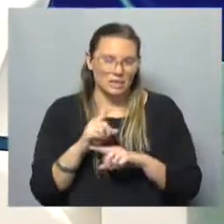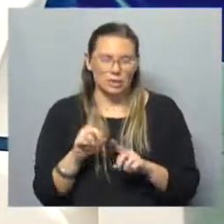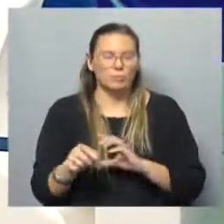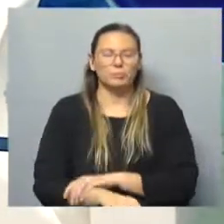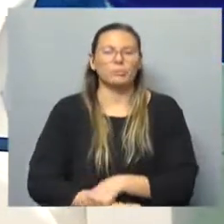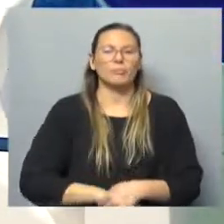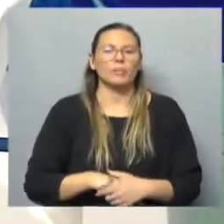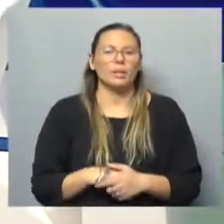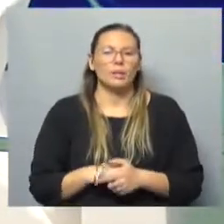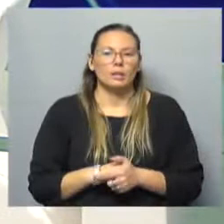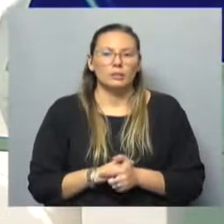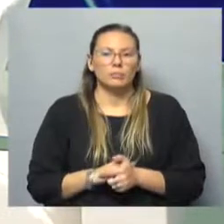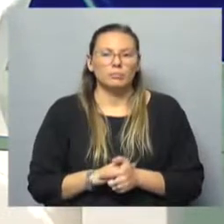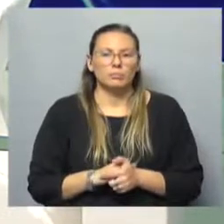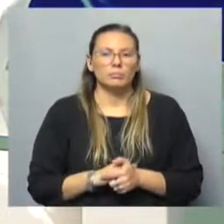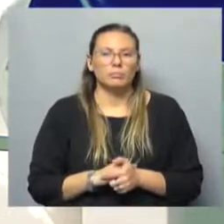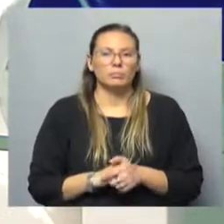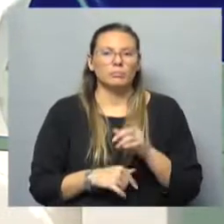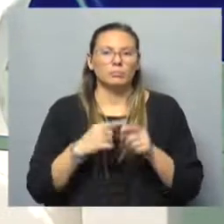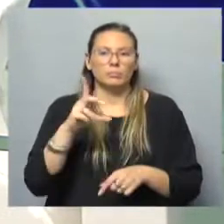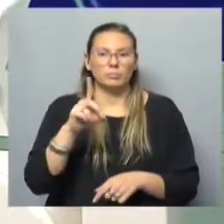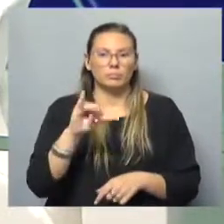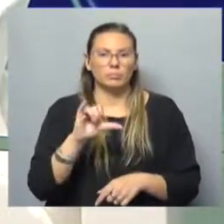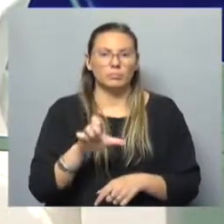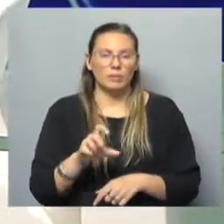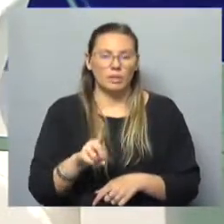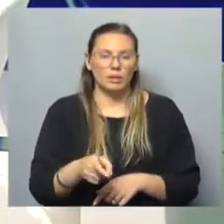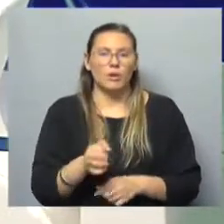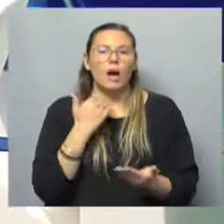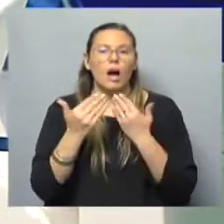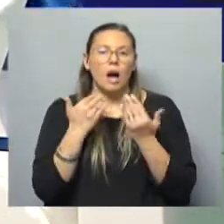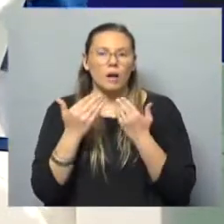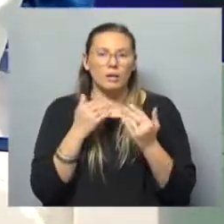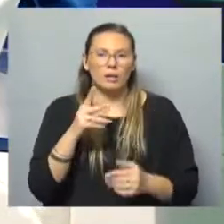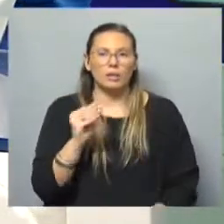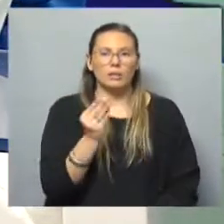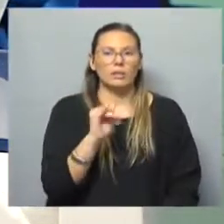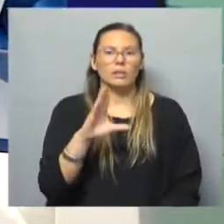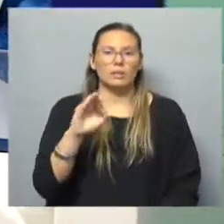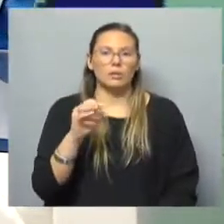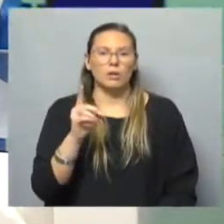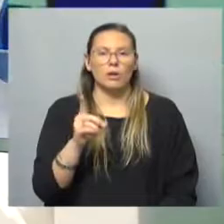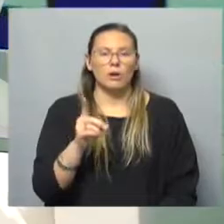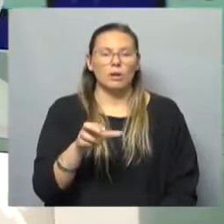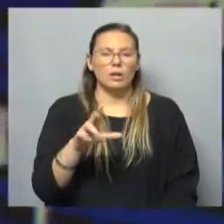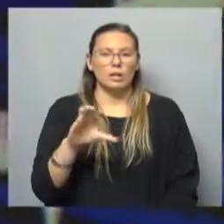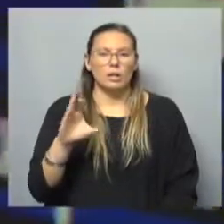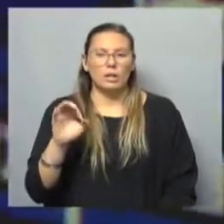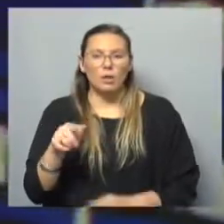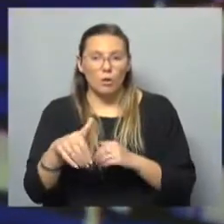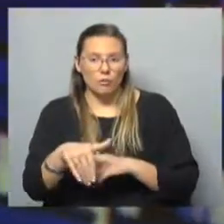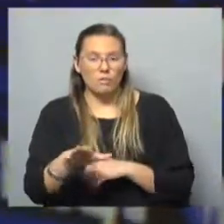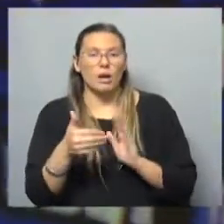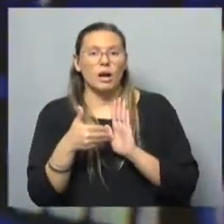sea. Y después va a estar Diego Martini conversando con Kiko Greco, que están por hacer un espectáculo